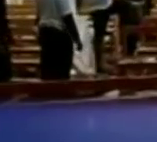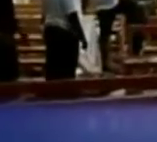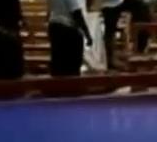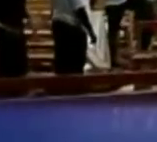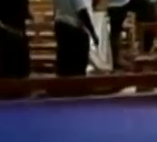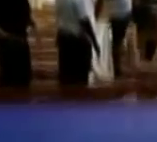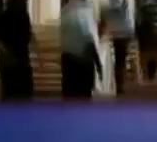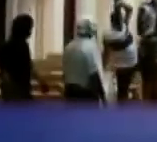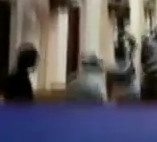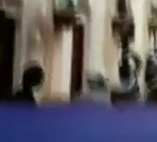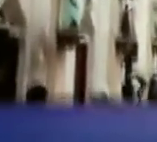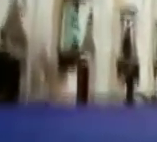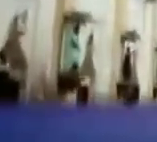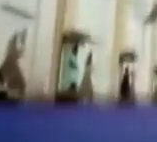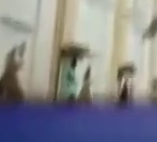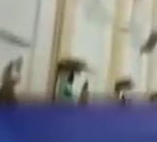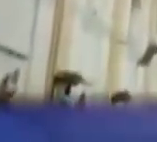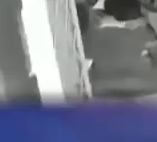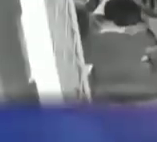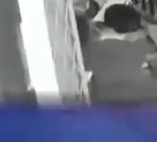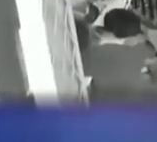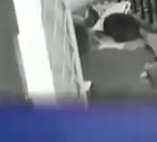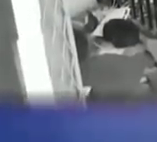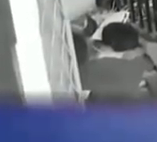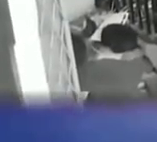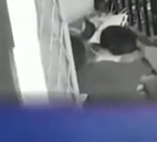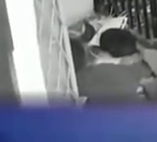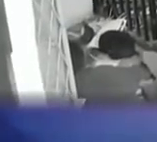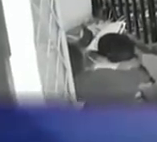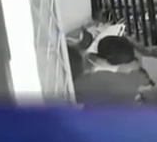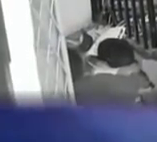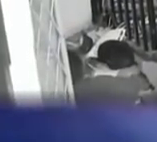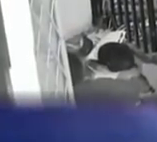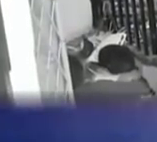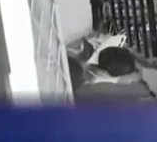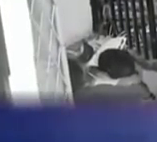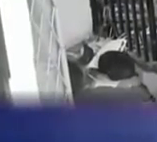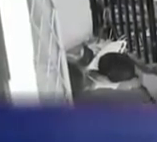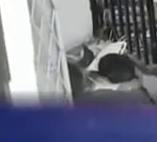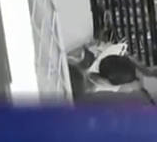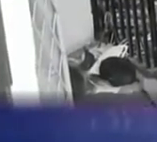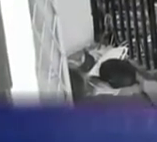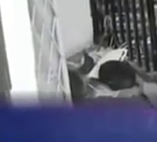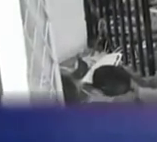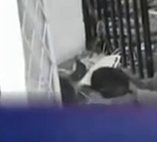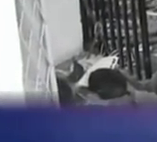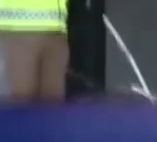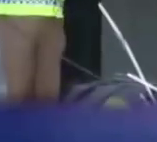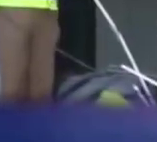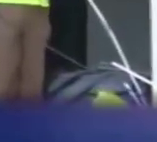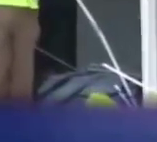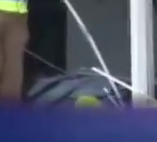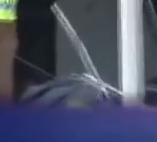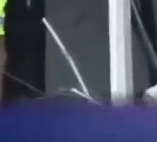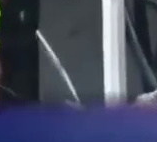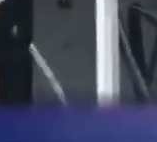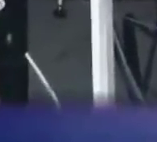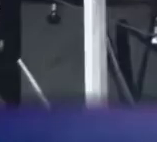grupo yihadista nacional habría sido el responsable de los ataques terroristas en Sri Lanka, que ha